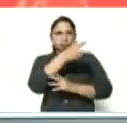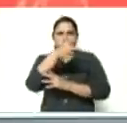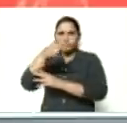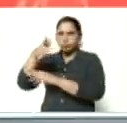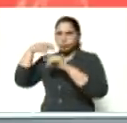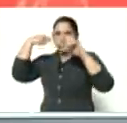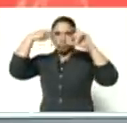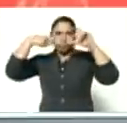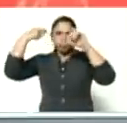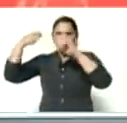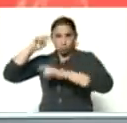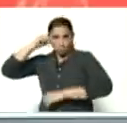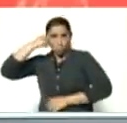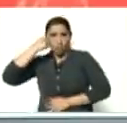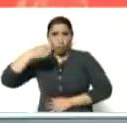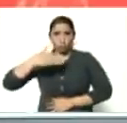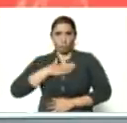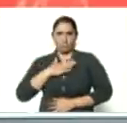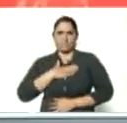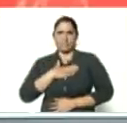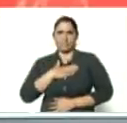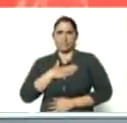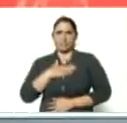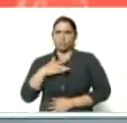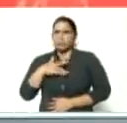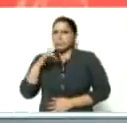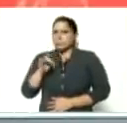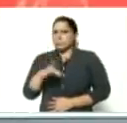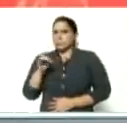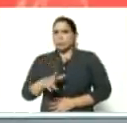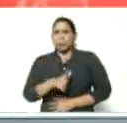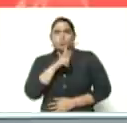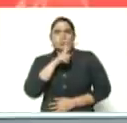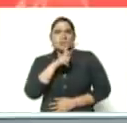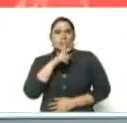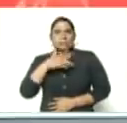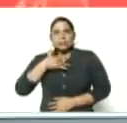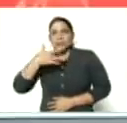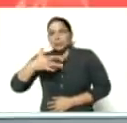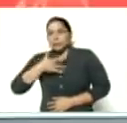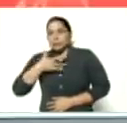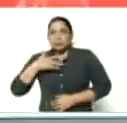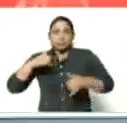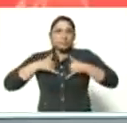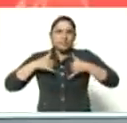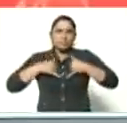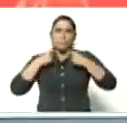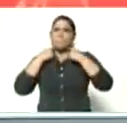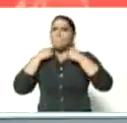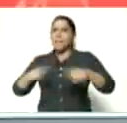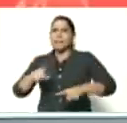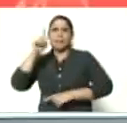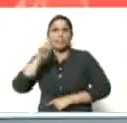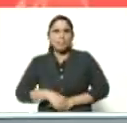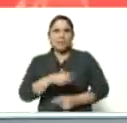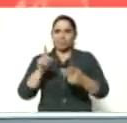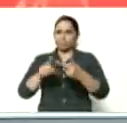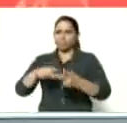recuerdo. Y a mí me daba doble dolor, porque me daba el dolor propio de la pérdida y me daba el